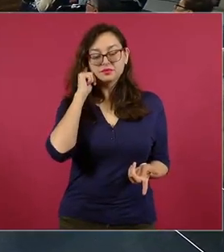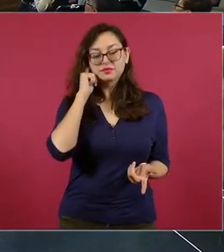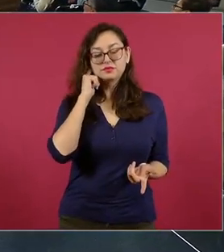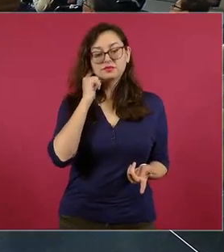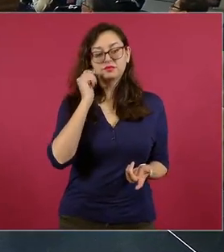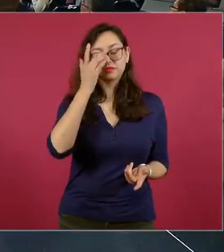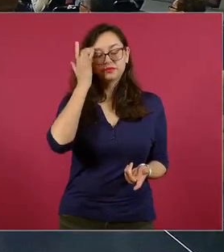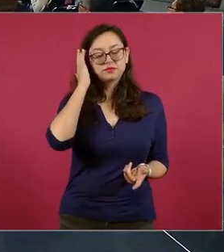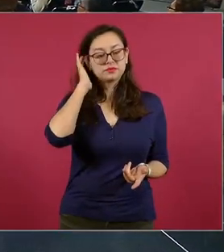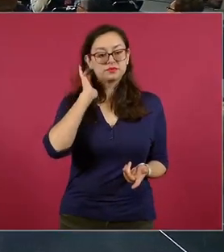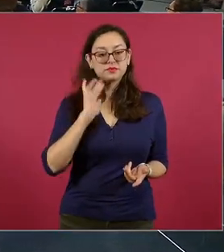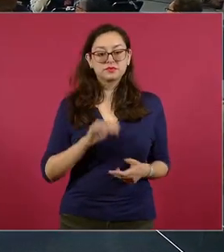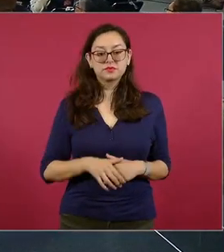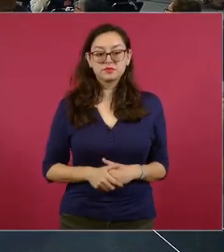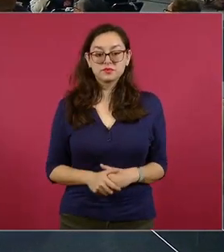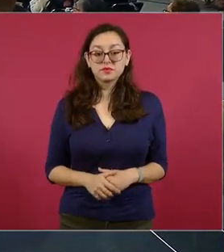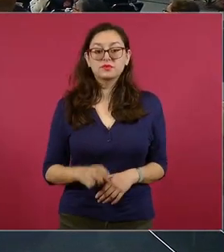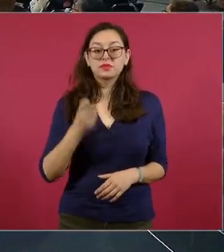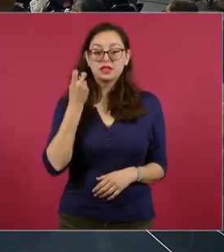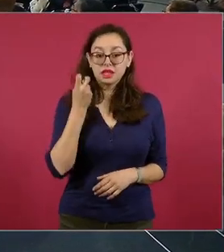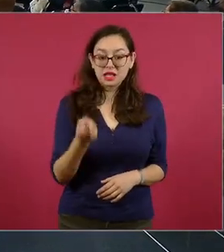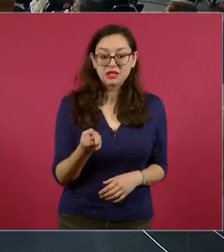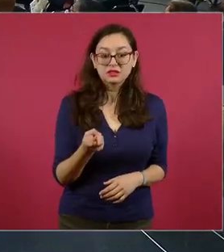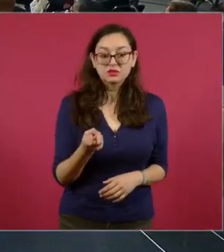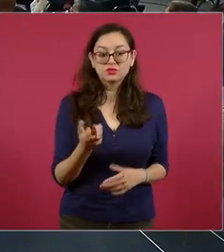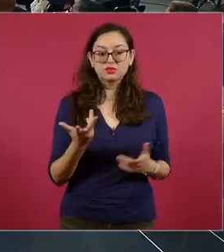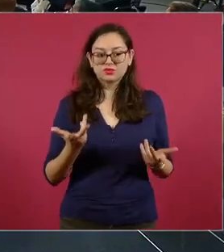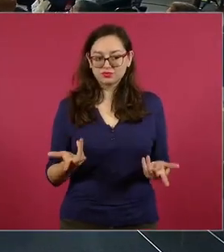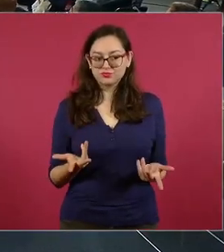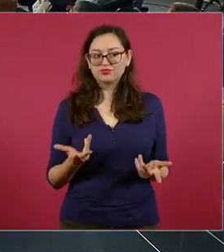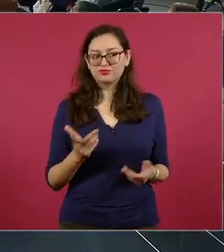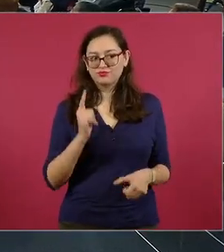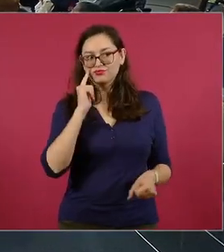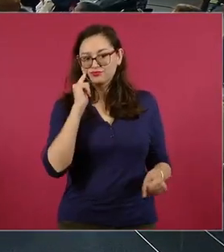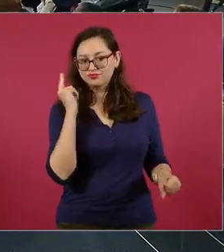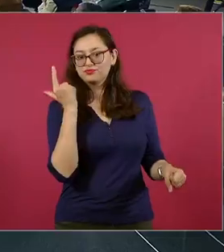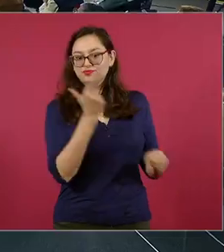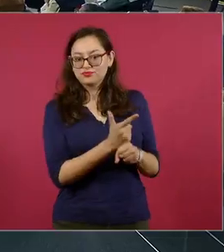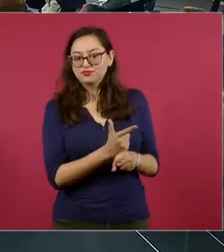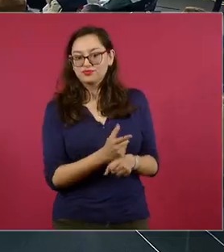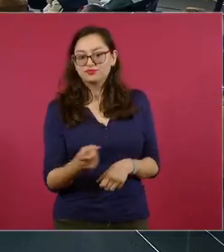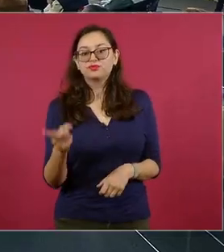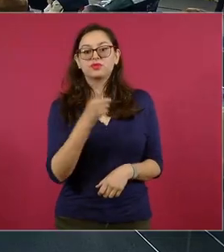que se debe de contar otra historia